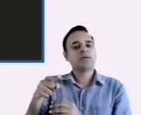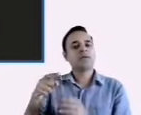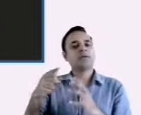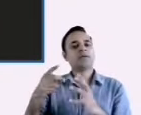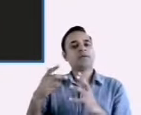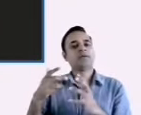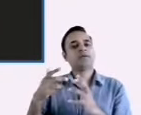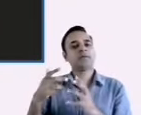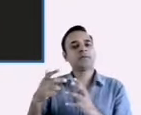de residuos que permite